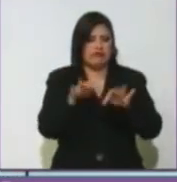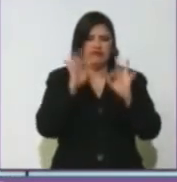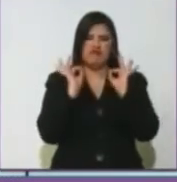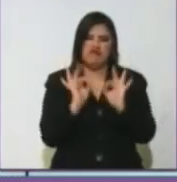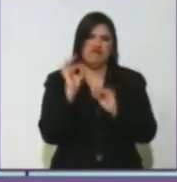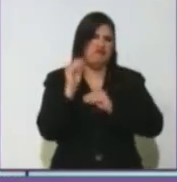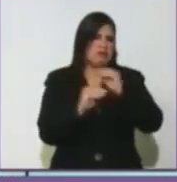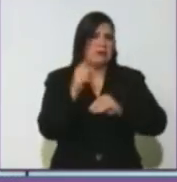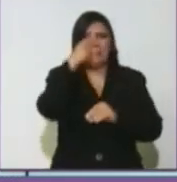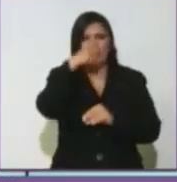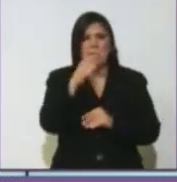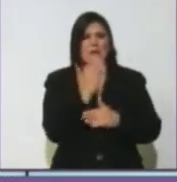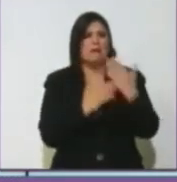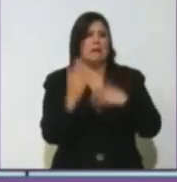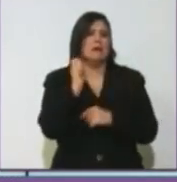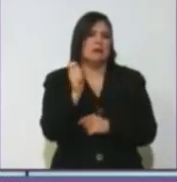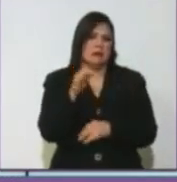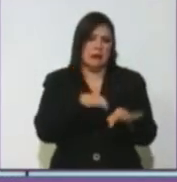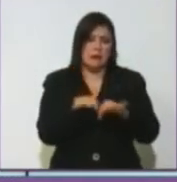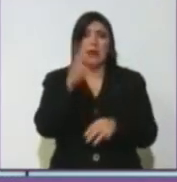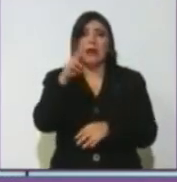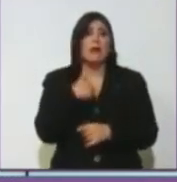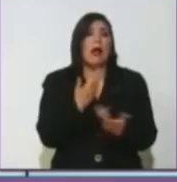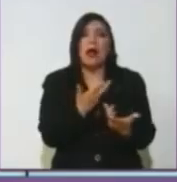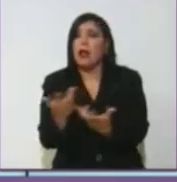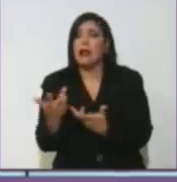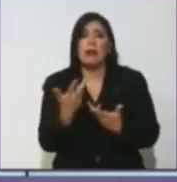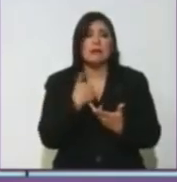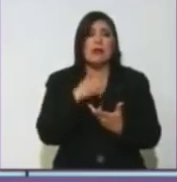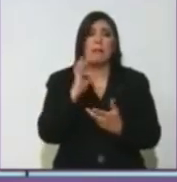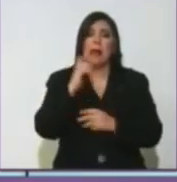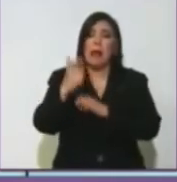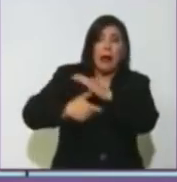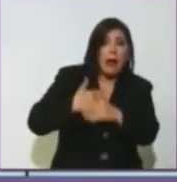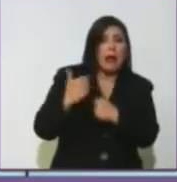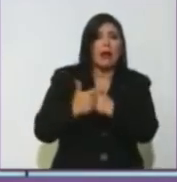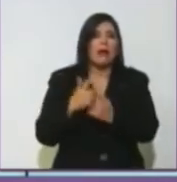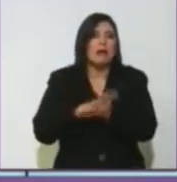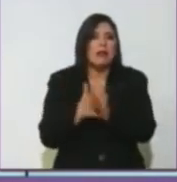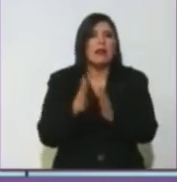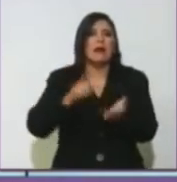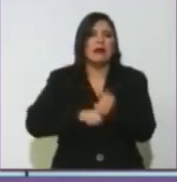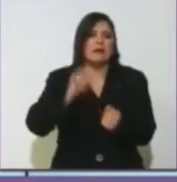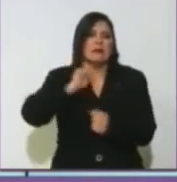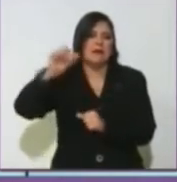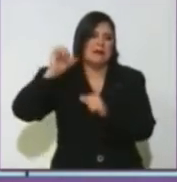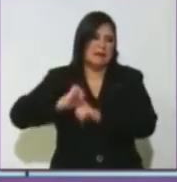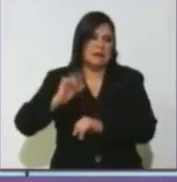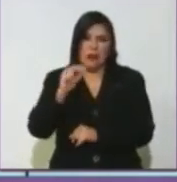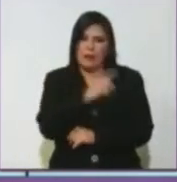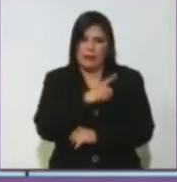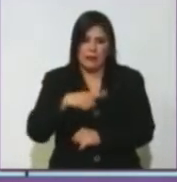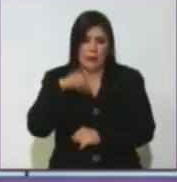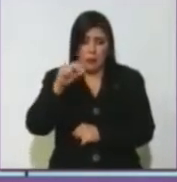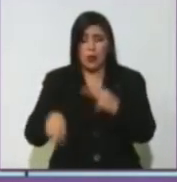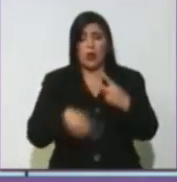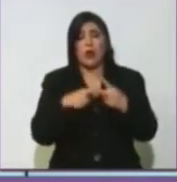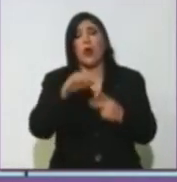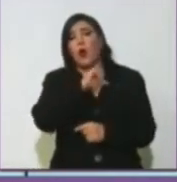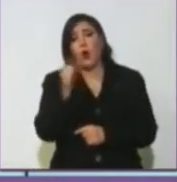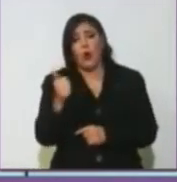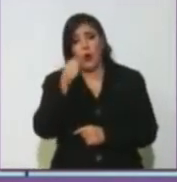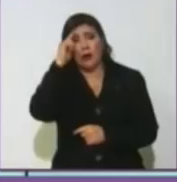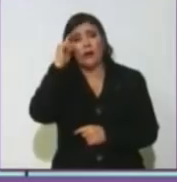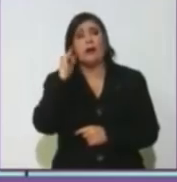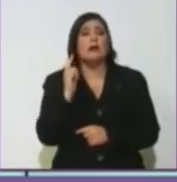trabajo y no tengas que estar corrompido con las autoridades de los altos mandos y otra es que